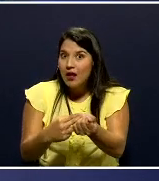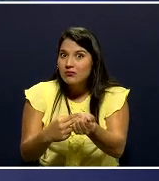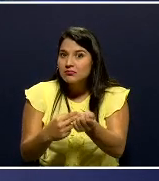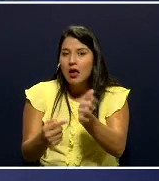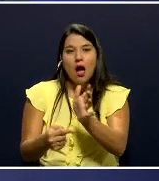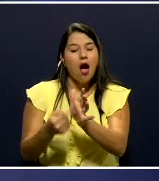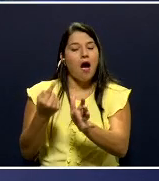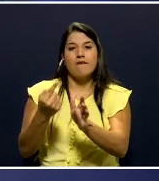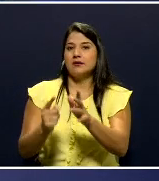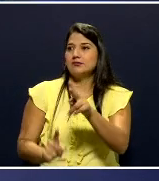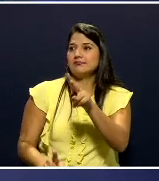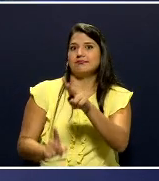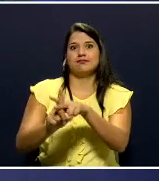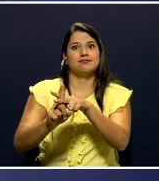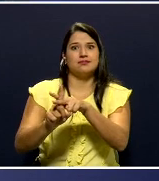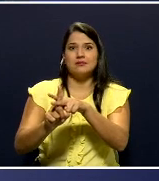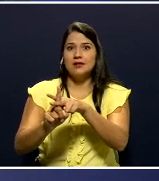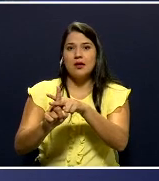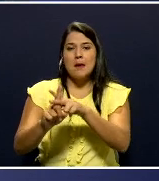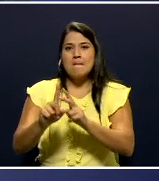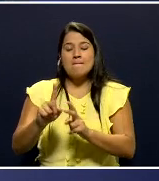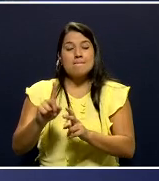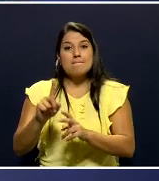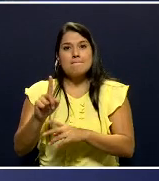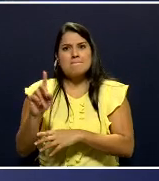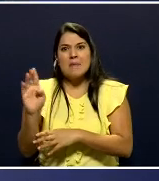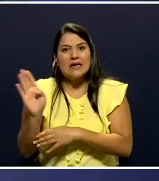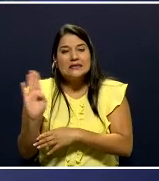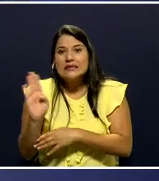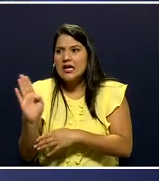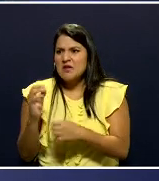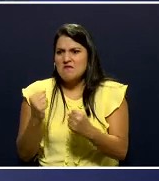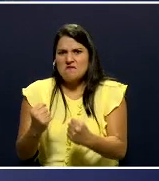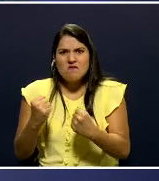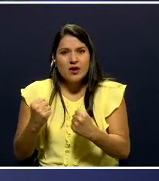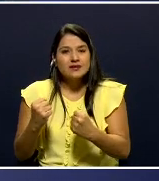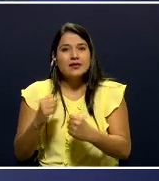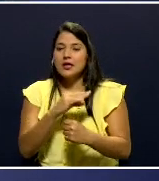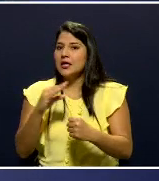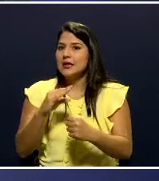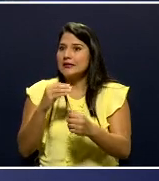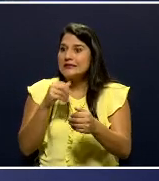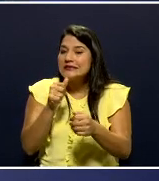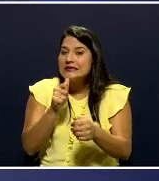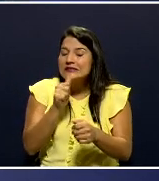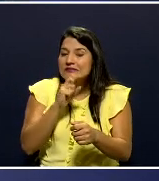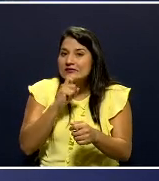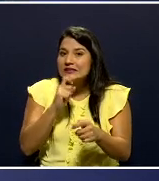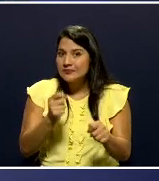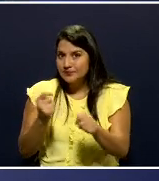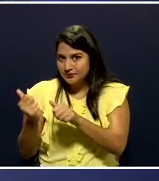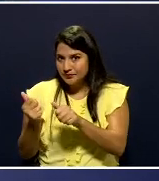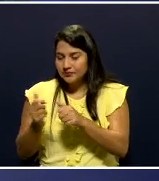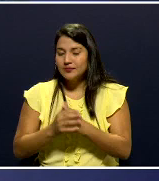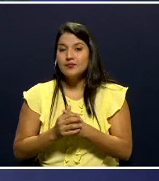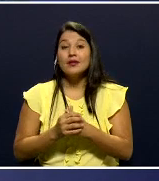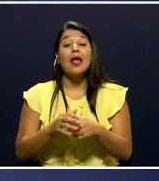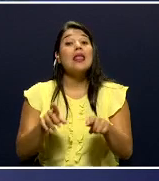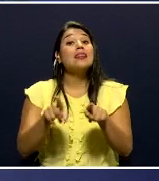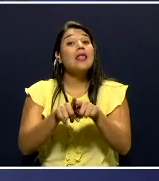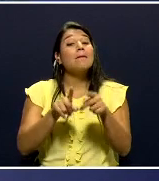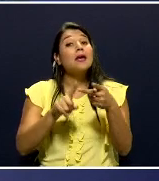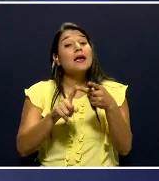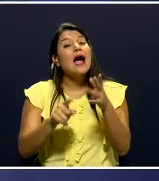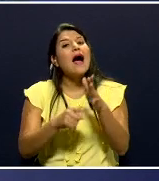confluyen bacterias resistentes a los antibióticos con una capacidad para causar infecciones en el ser humano. También las